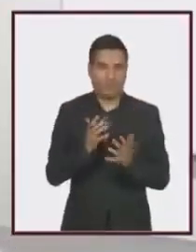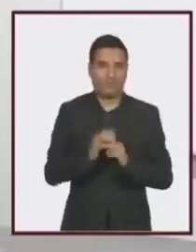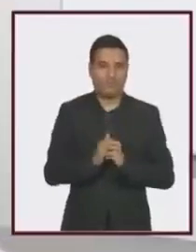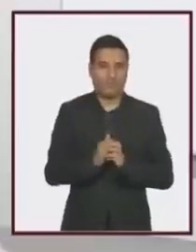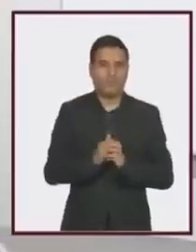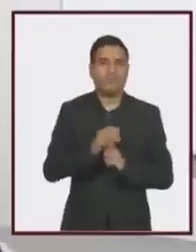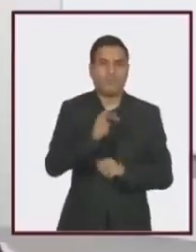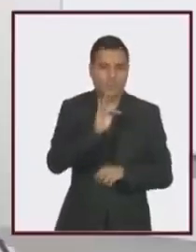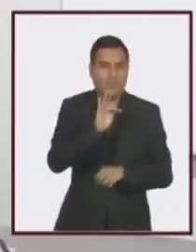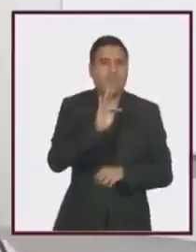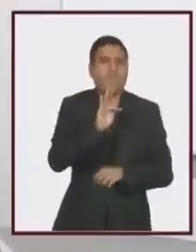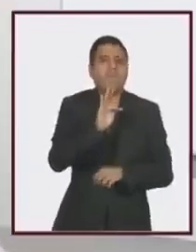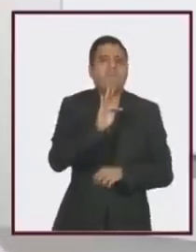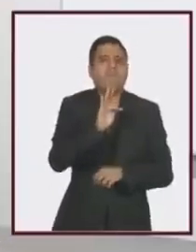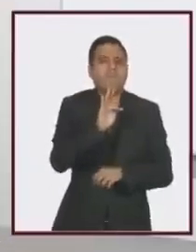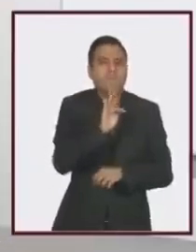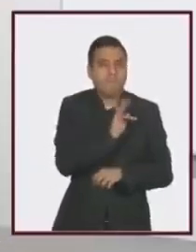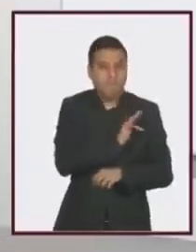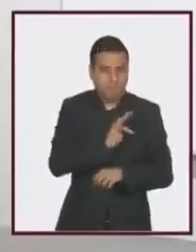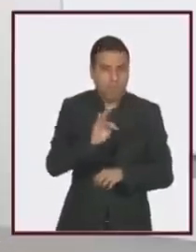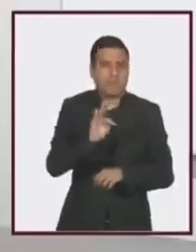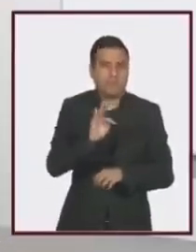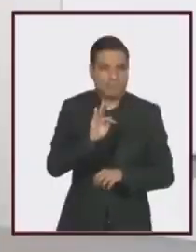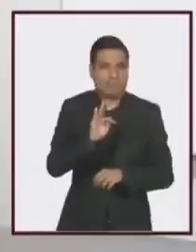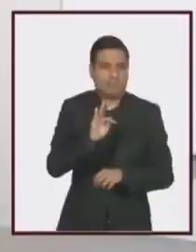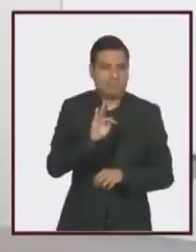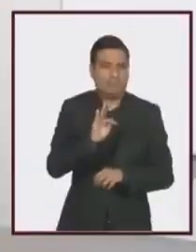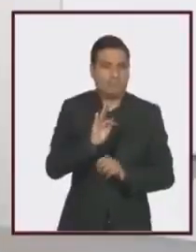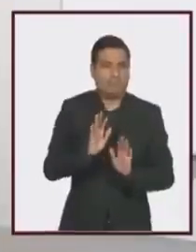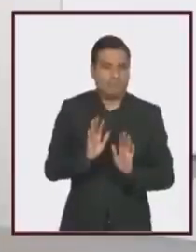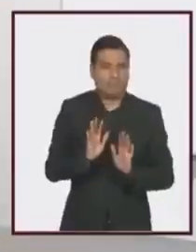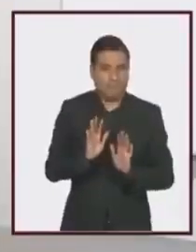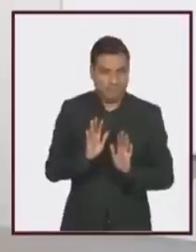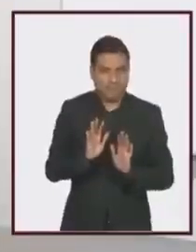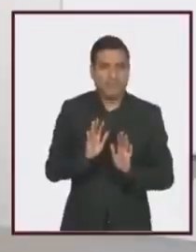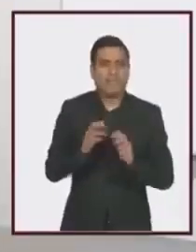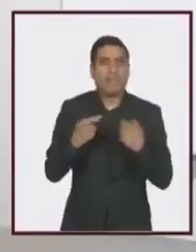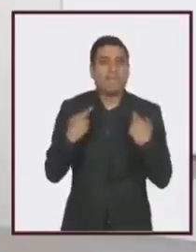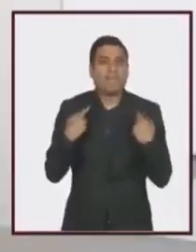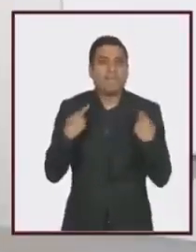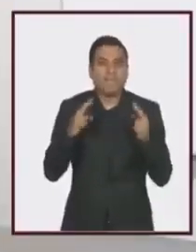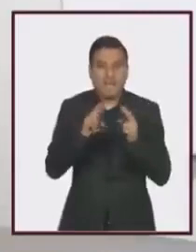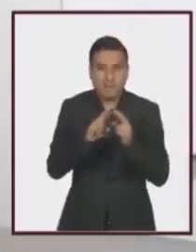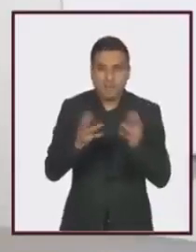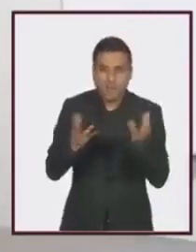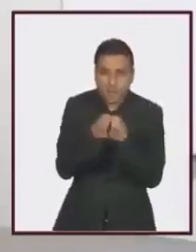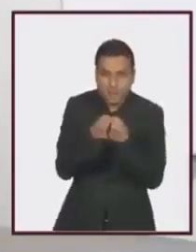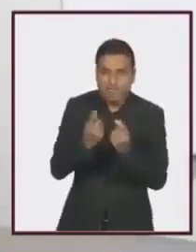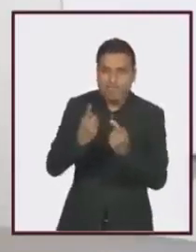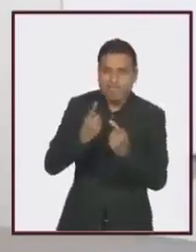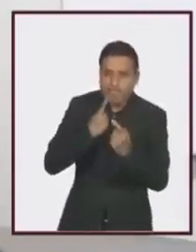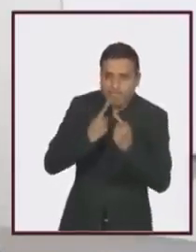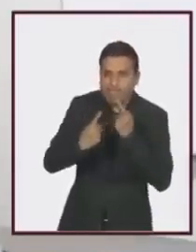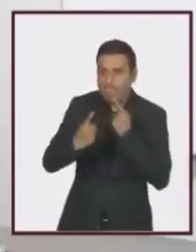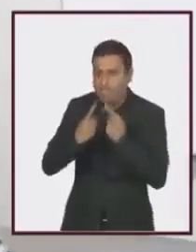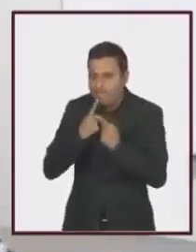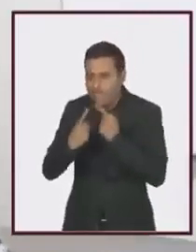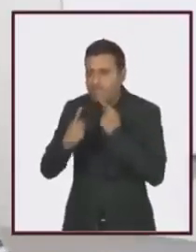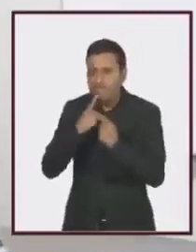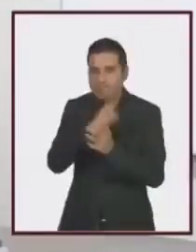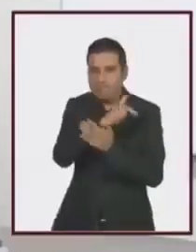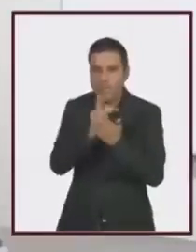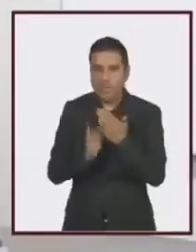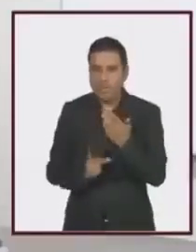hacer es que el codiseño es un proceso, ¿no? Que nos